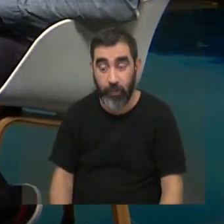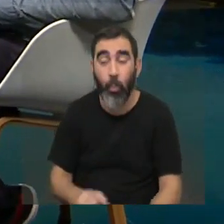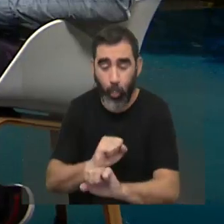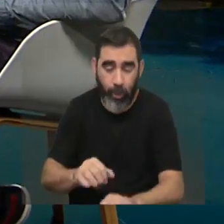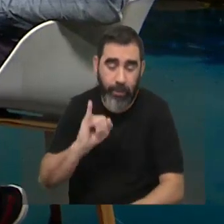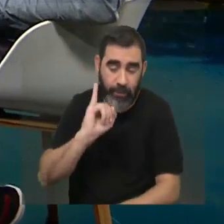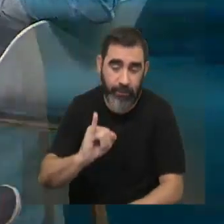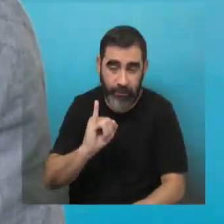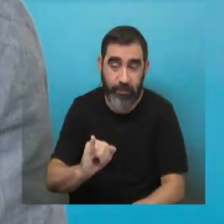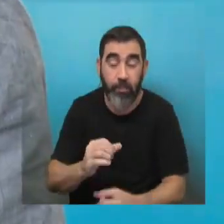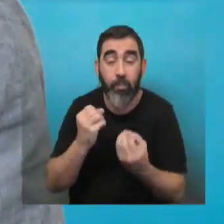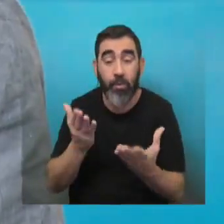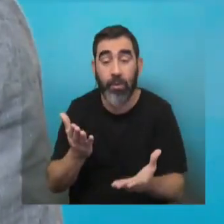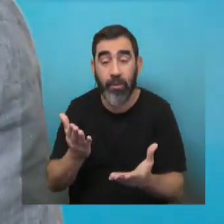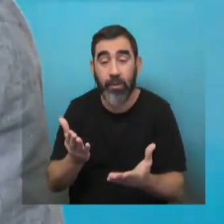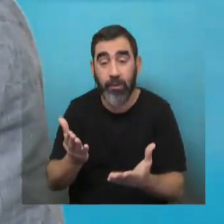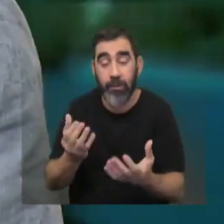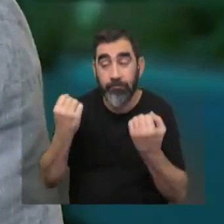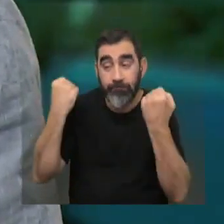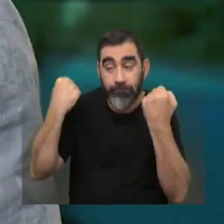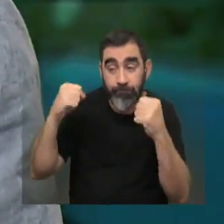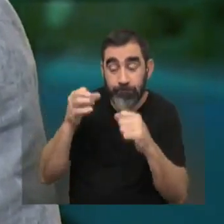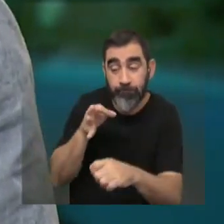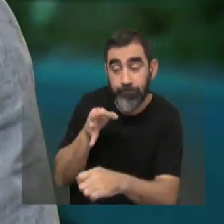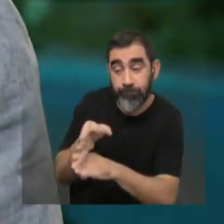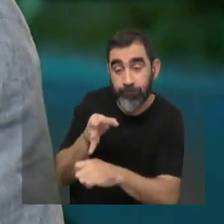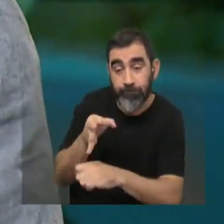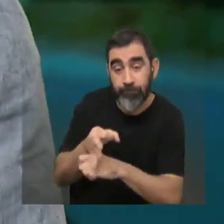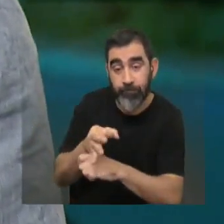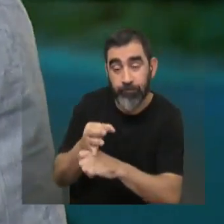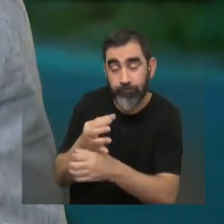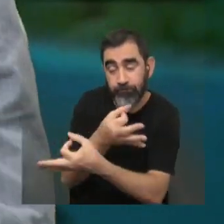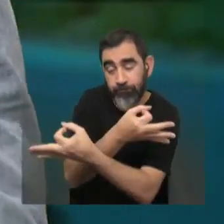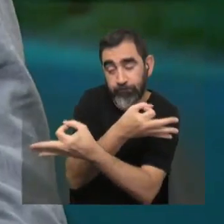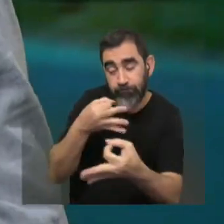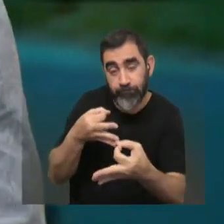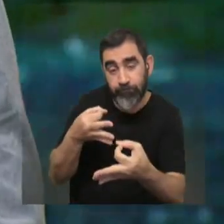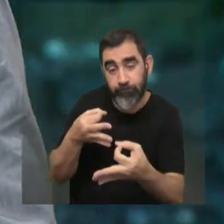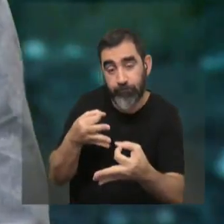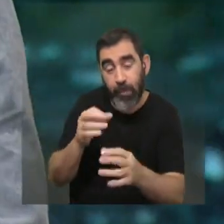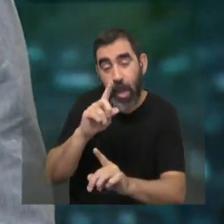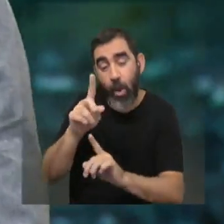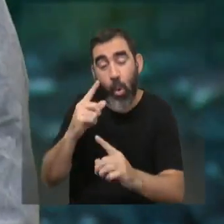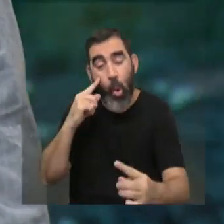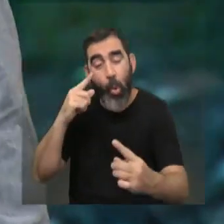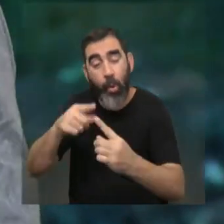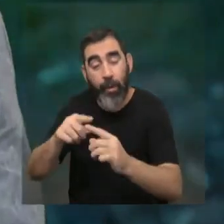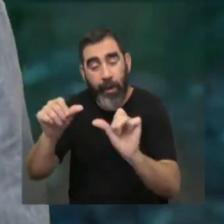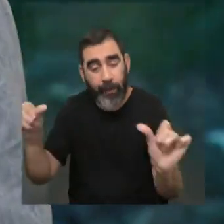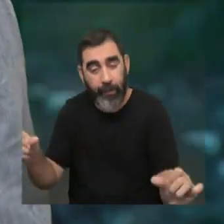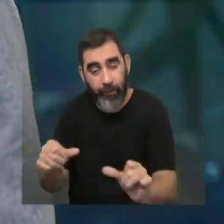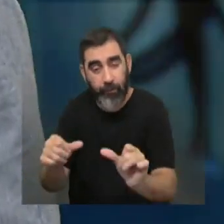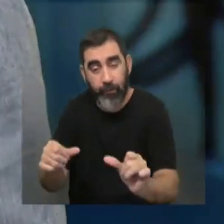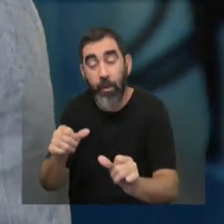porque esencialmente se entrenan para maximizar algún objetivo y hay